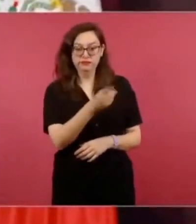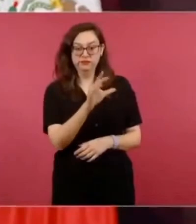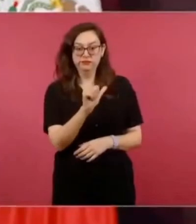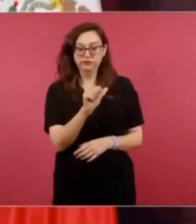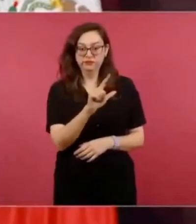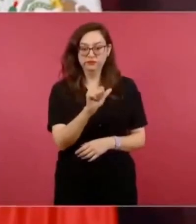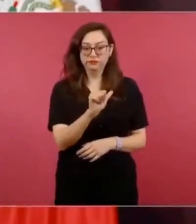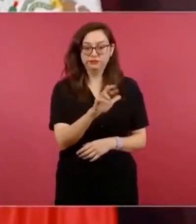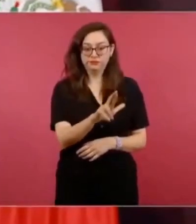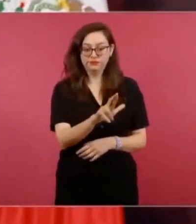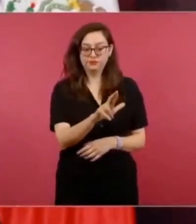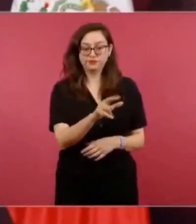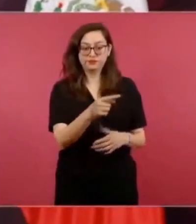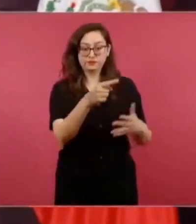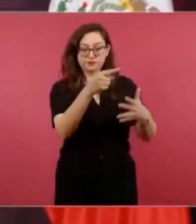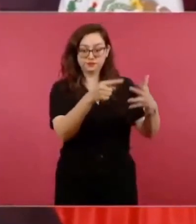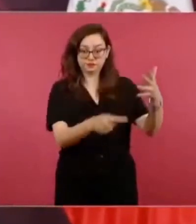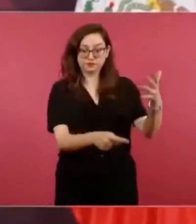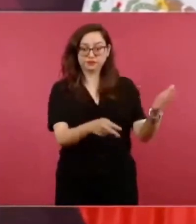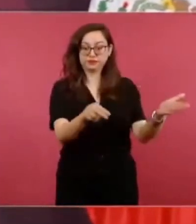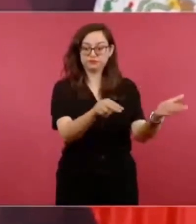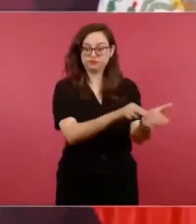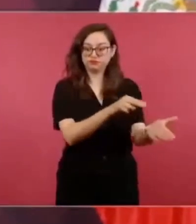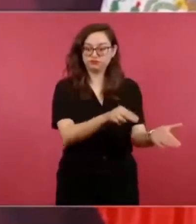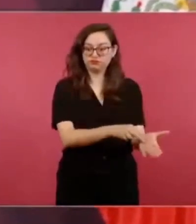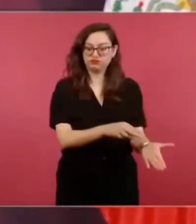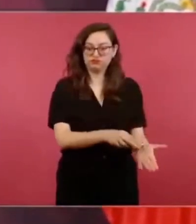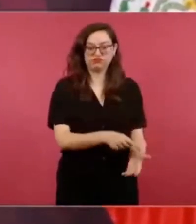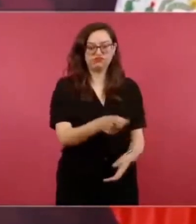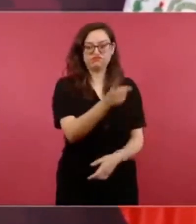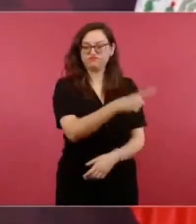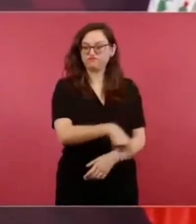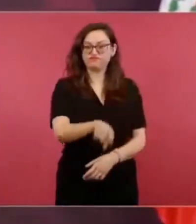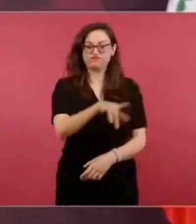y los abajo firmantes no estaban de acuerdo